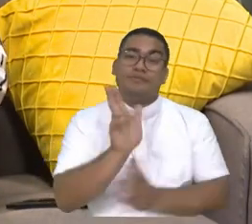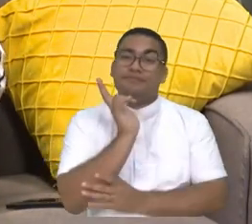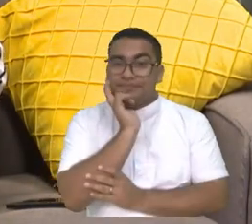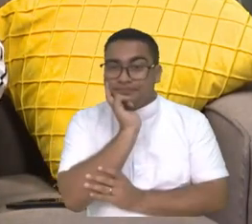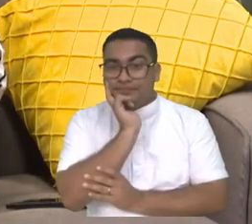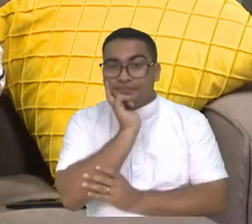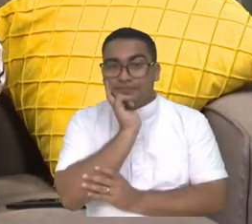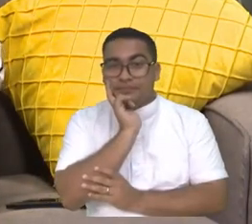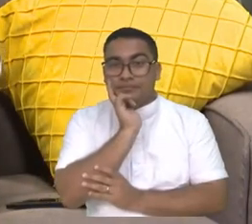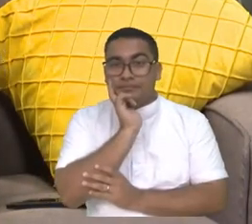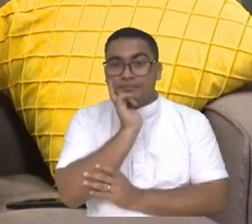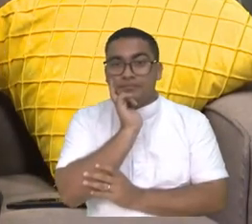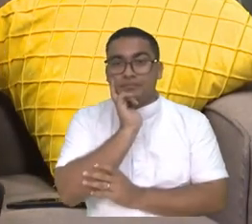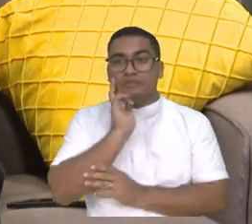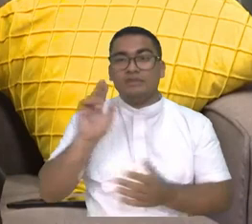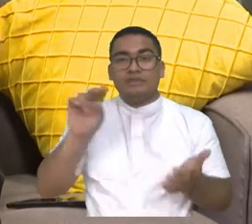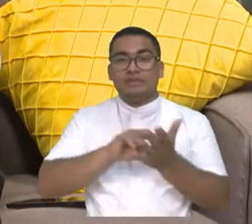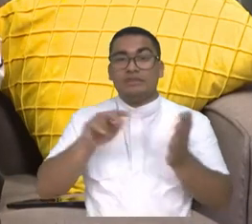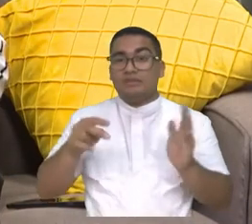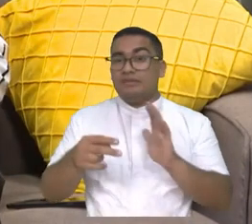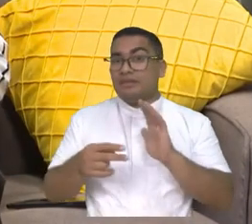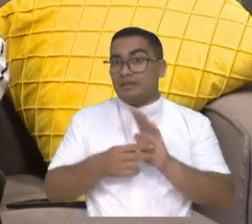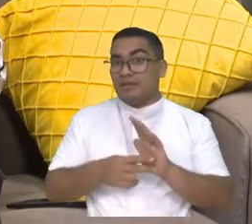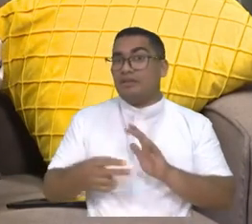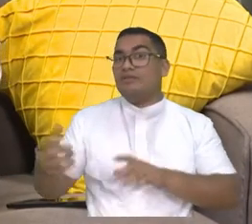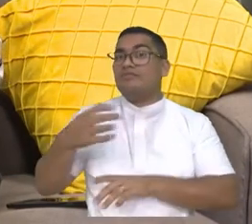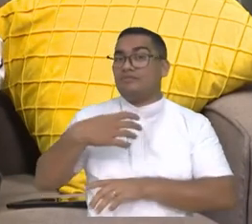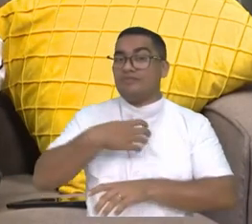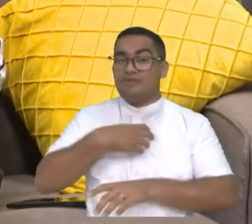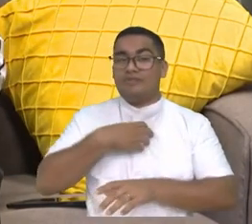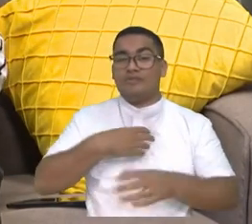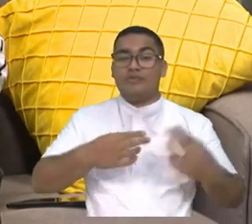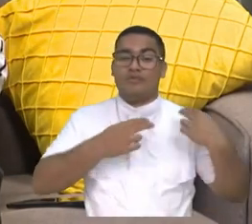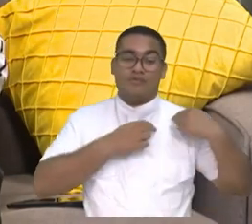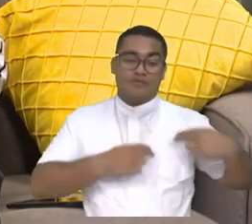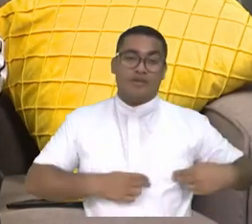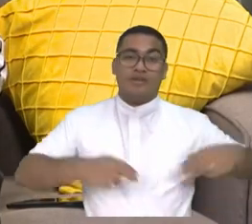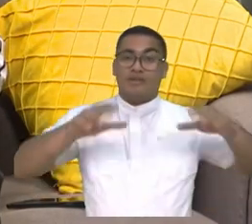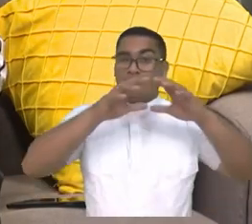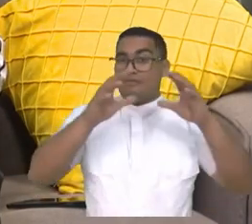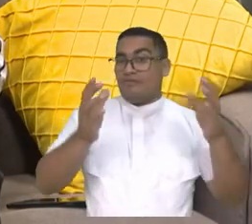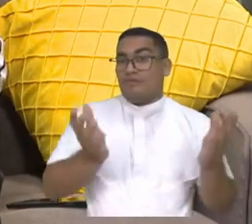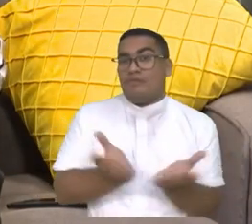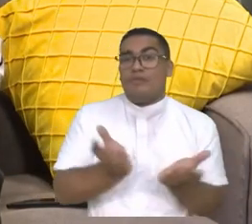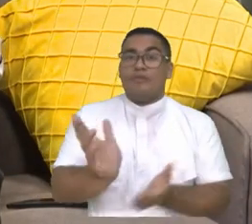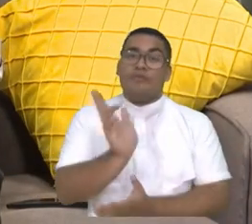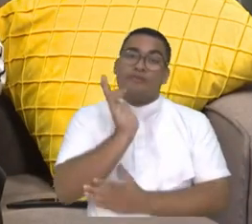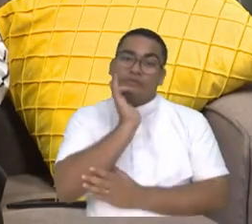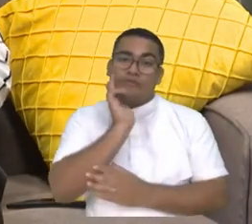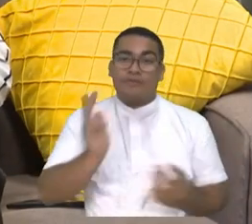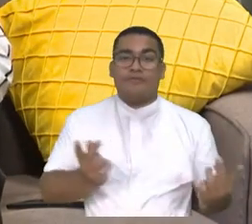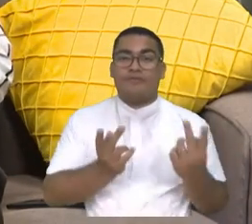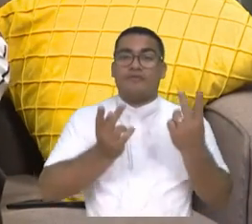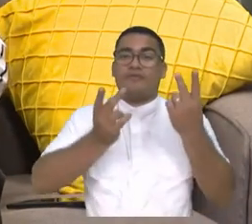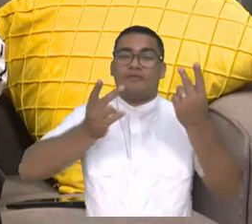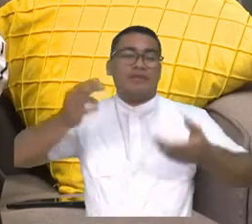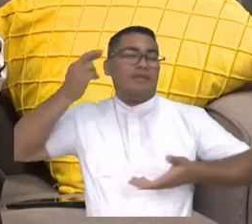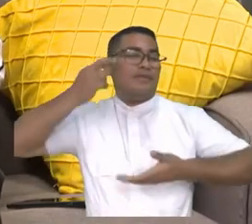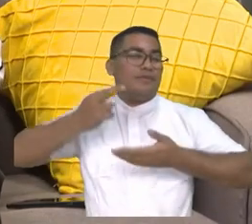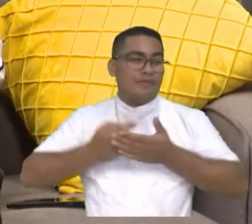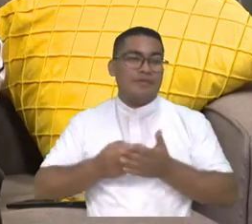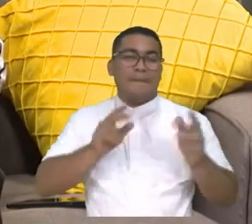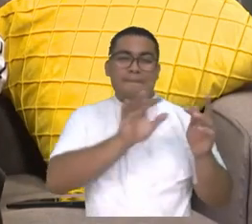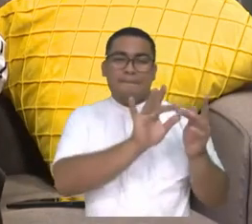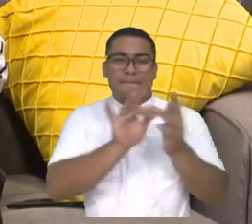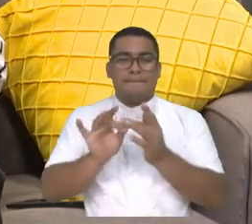Darío, pues, una deuda de la humanidad, creo yo, con su vida y su legado, pero también particularmente de nuestro país, de